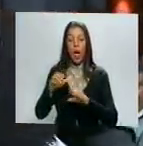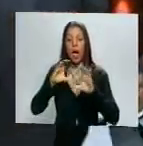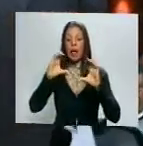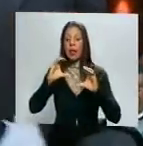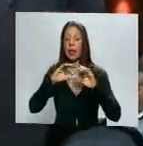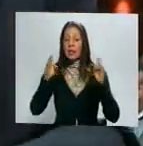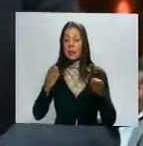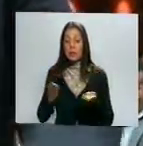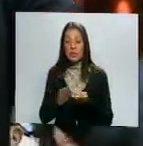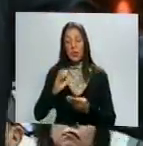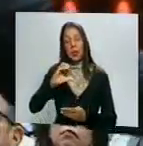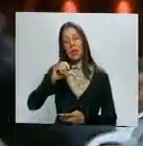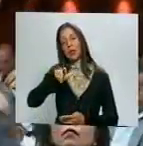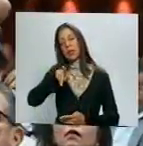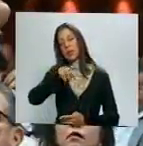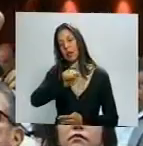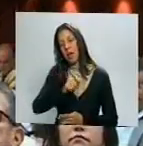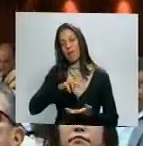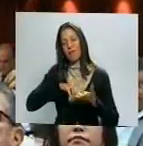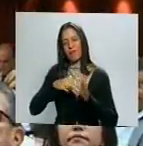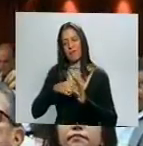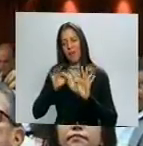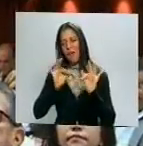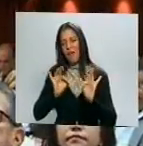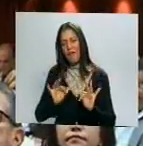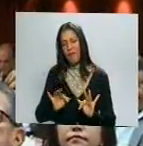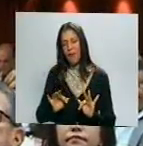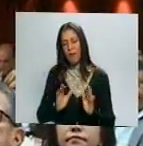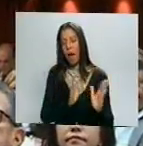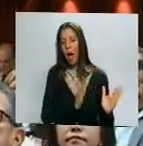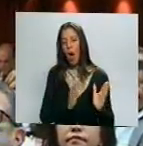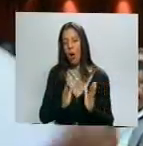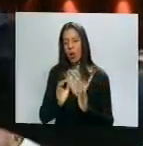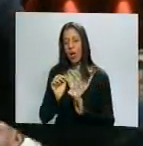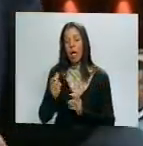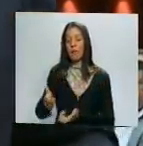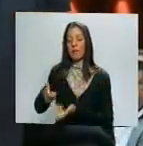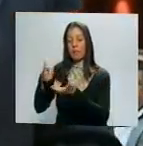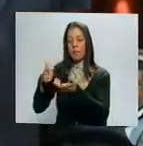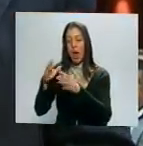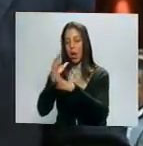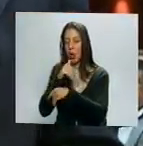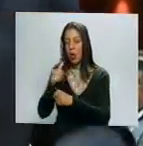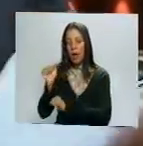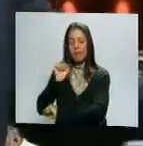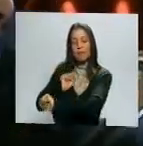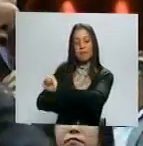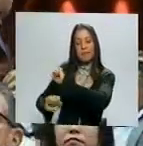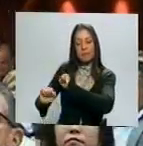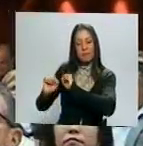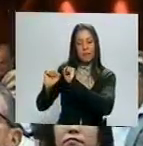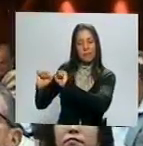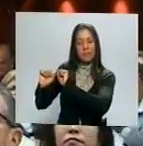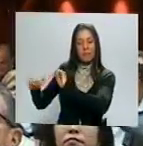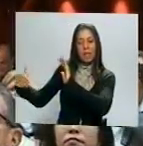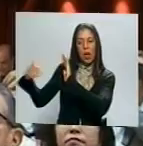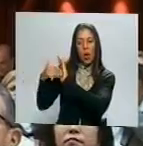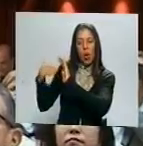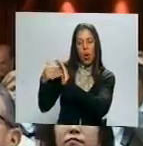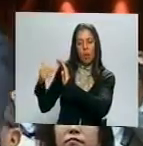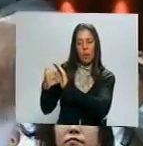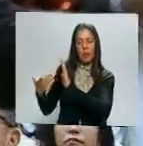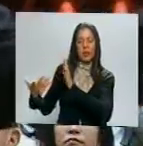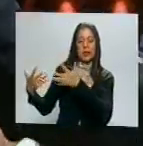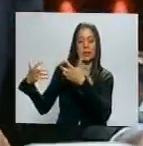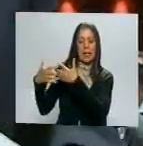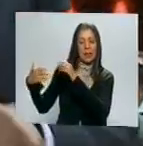poder popular, conforma parte de esa forma de la lucha no armada para enfrentar la guerra de cuarta generación, la guerra no convencional,